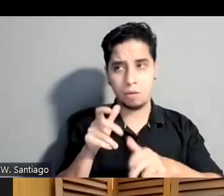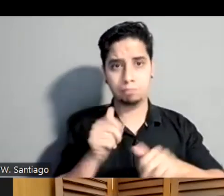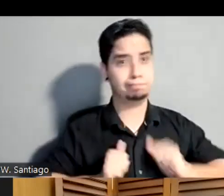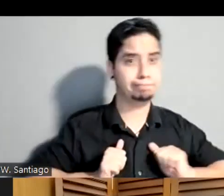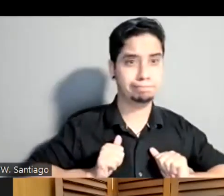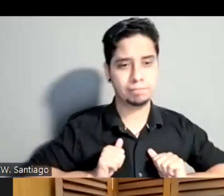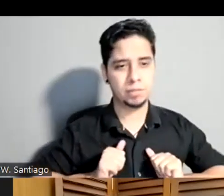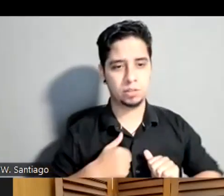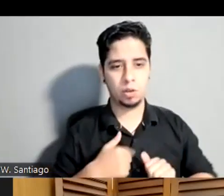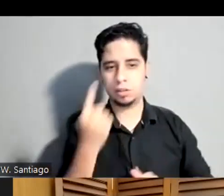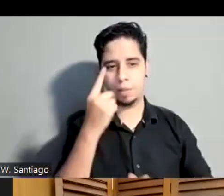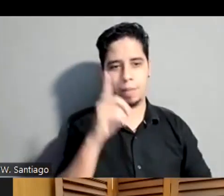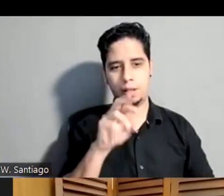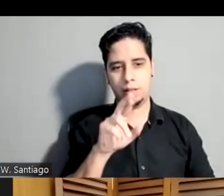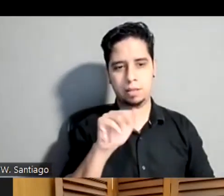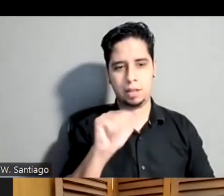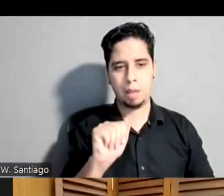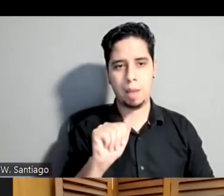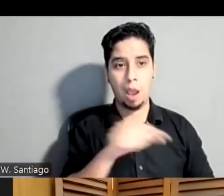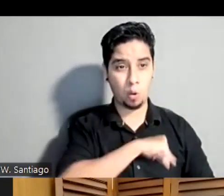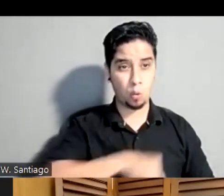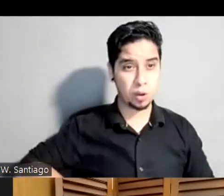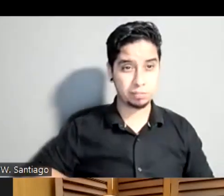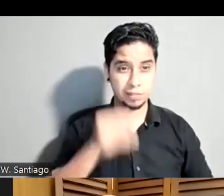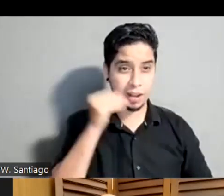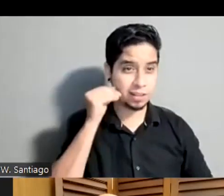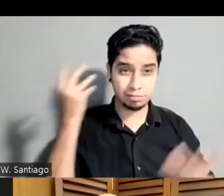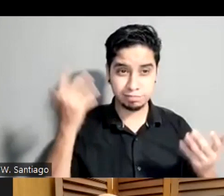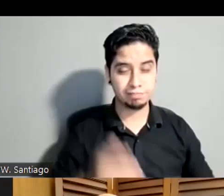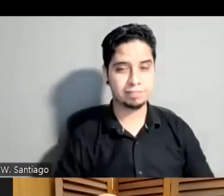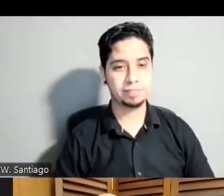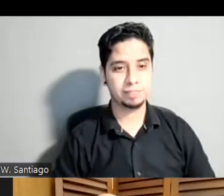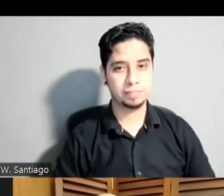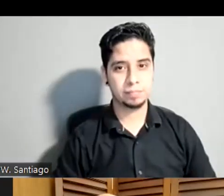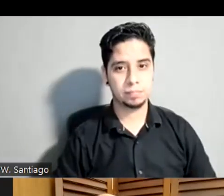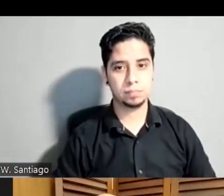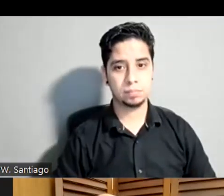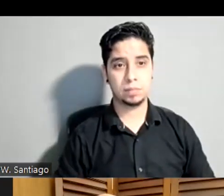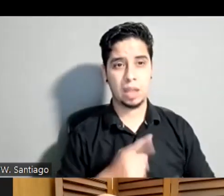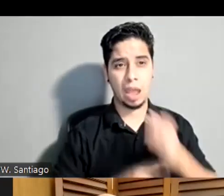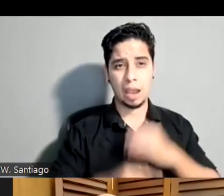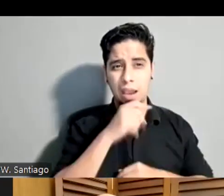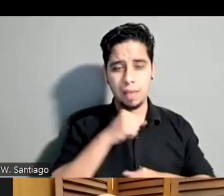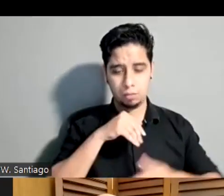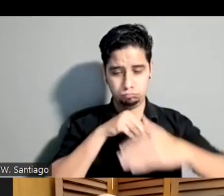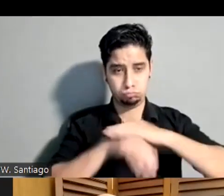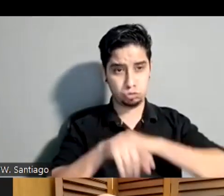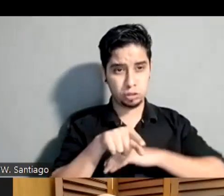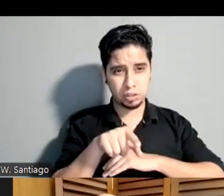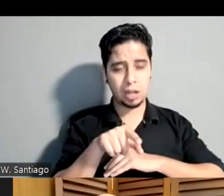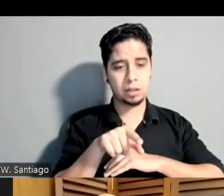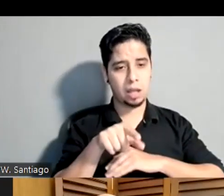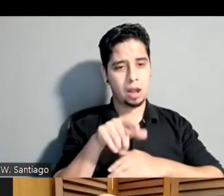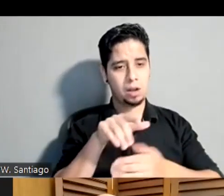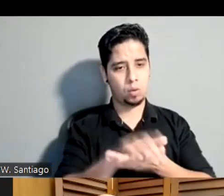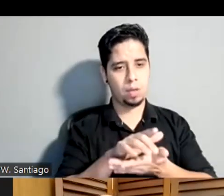fui una drama queen en mi casa. ¿Y a qué edad entraste a la escuela de los María y